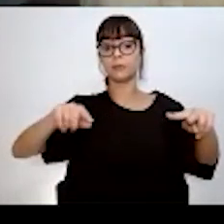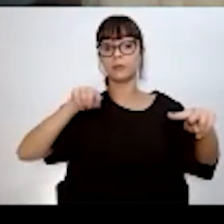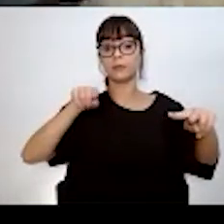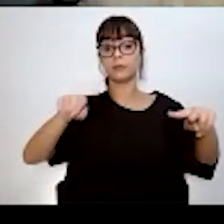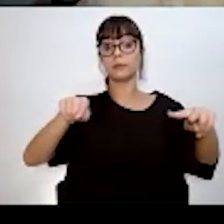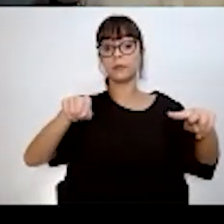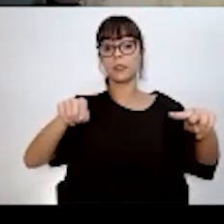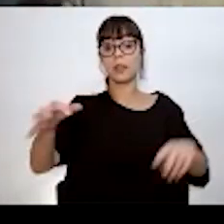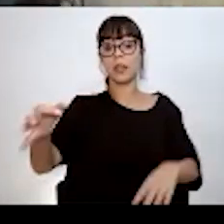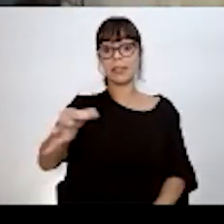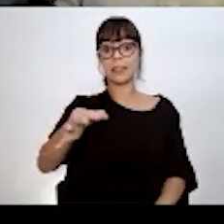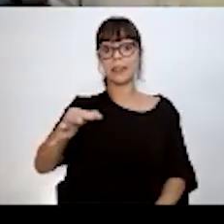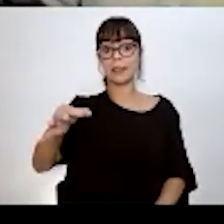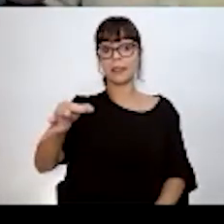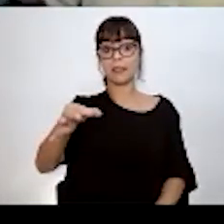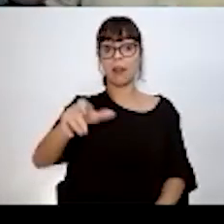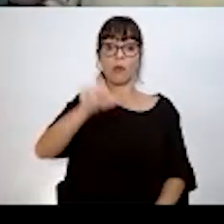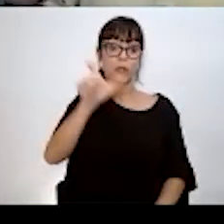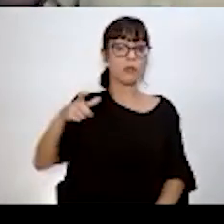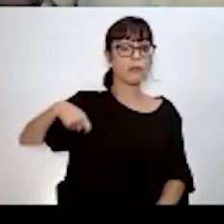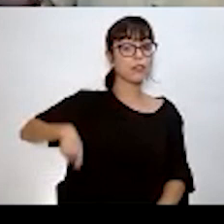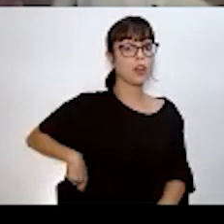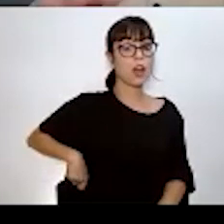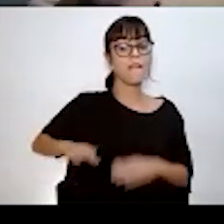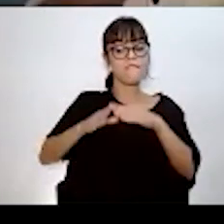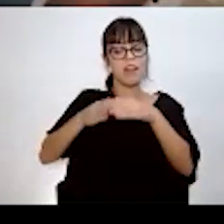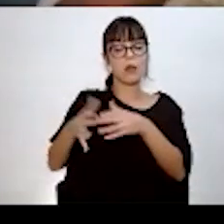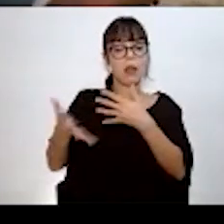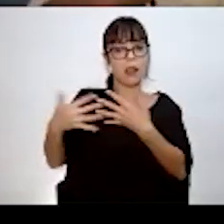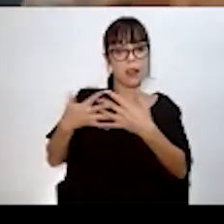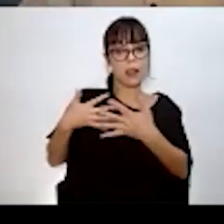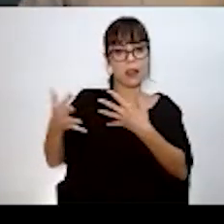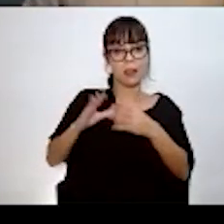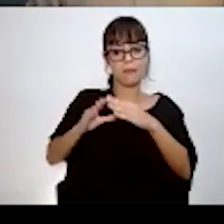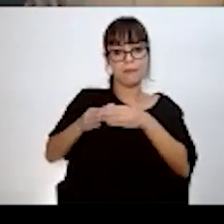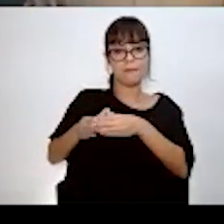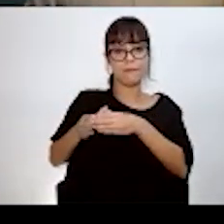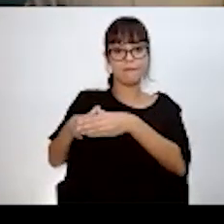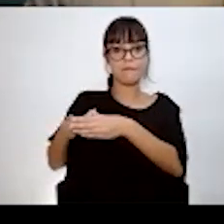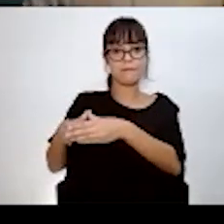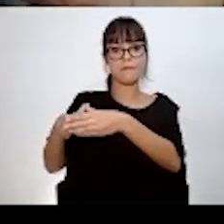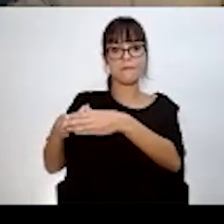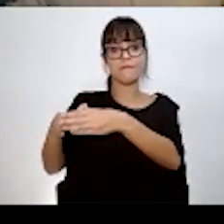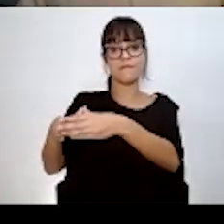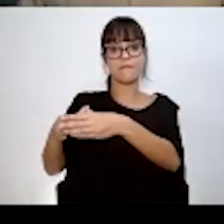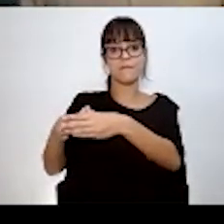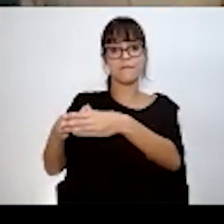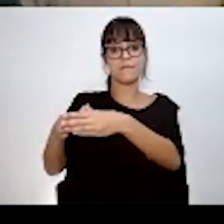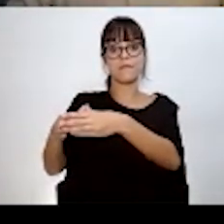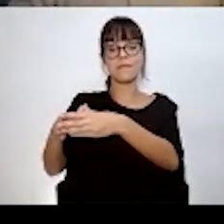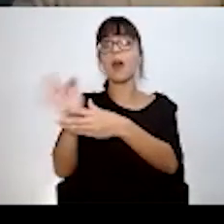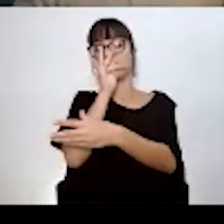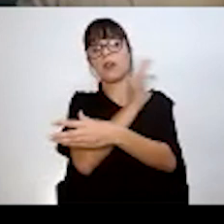La tripulación fabrica una barca, se va con la promesa de volver por los 60